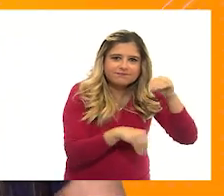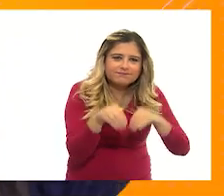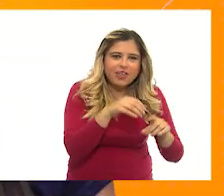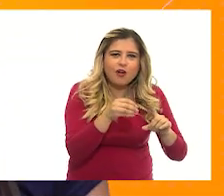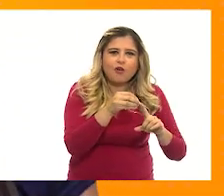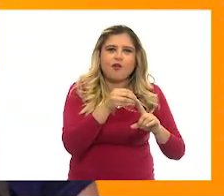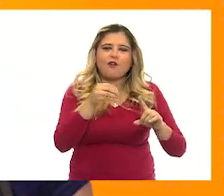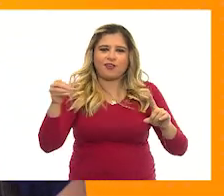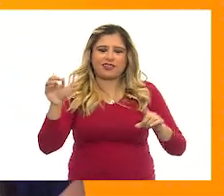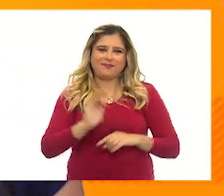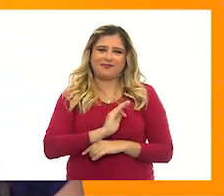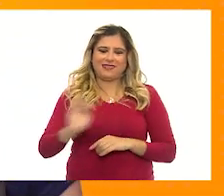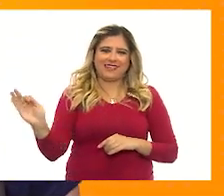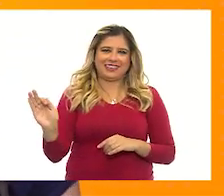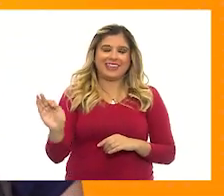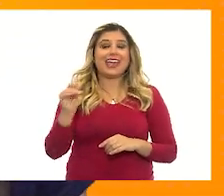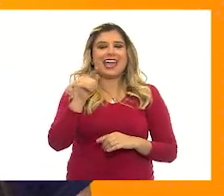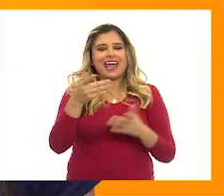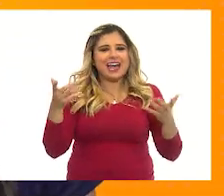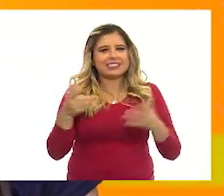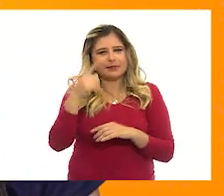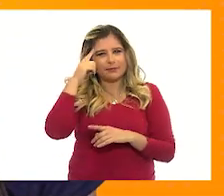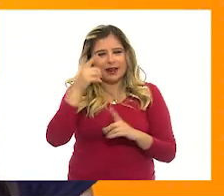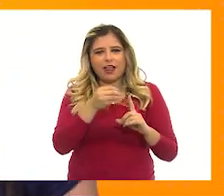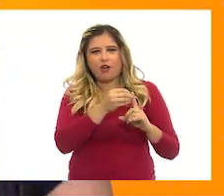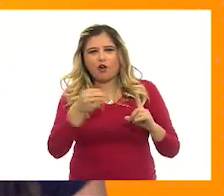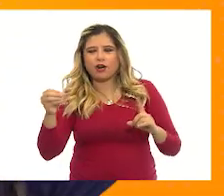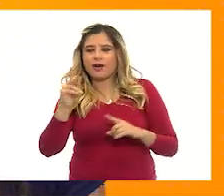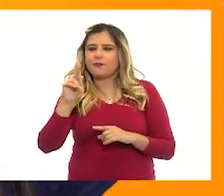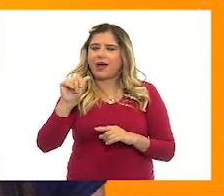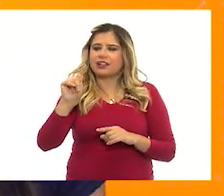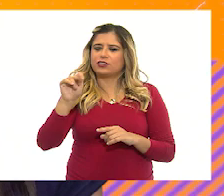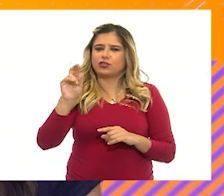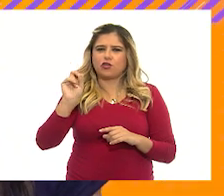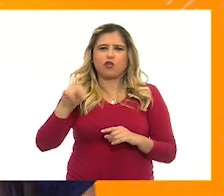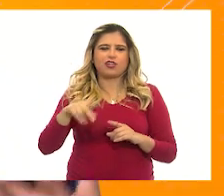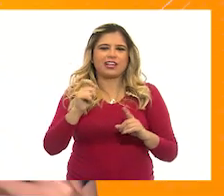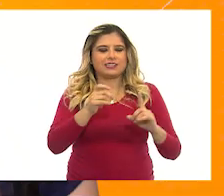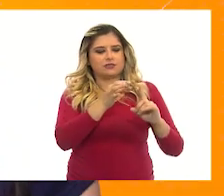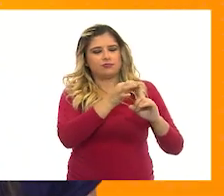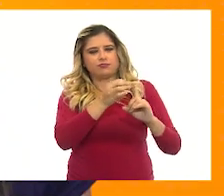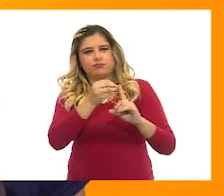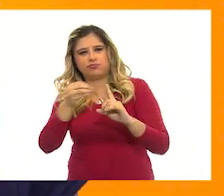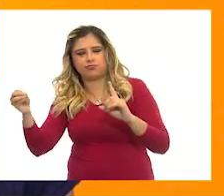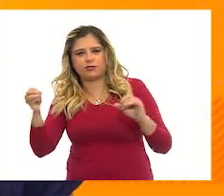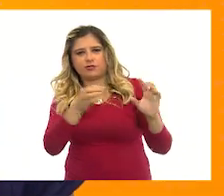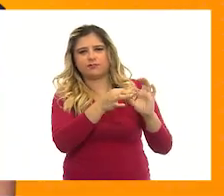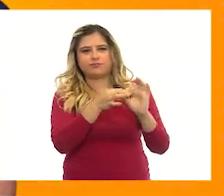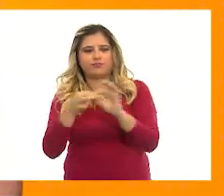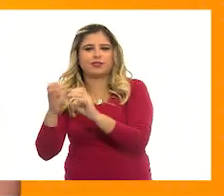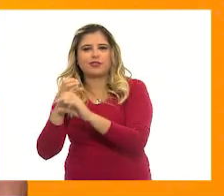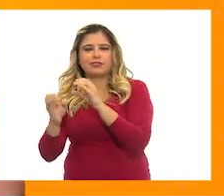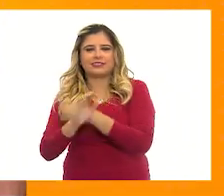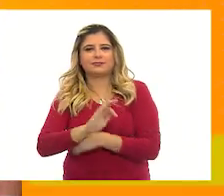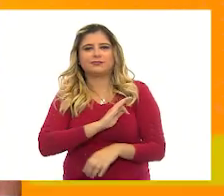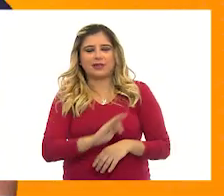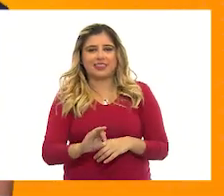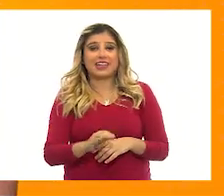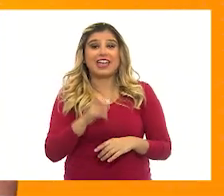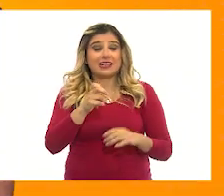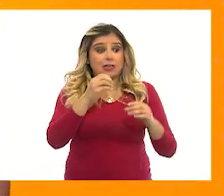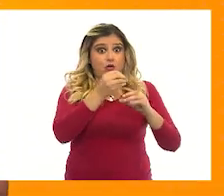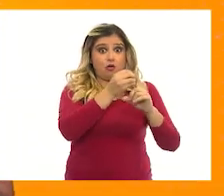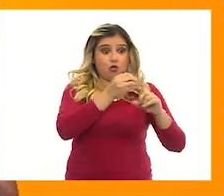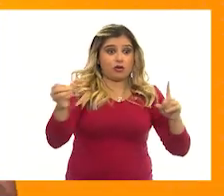más ordenado posible. Al aplicar el patrón de la mochila, podrías resolver cada día el orden de tus cosas. Este patrón